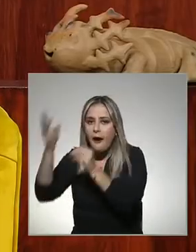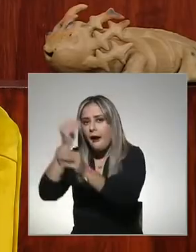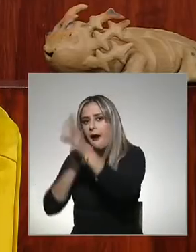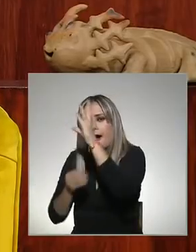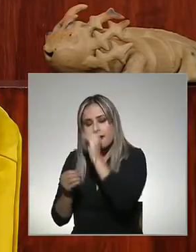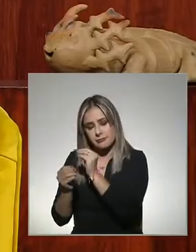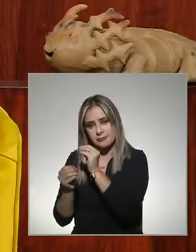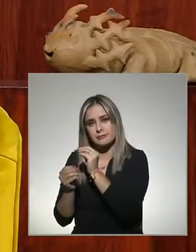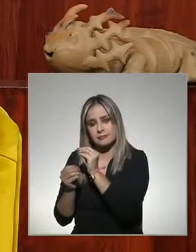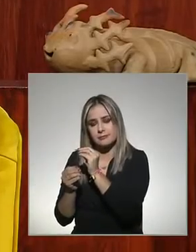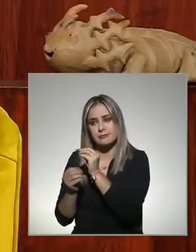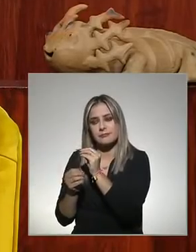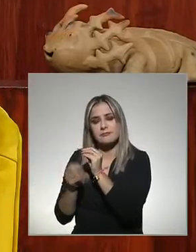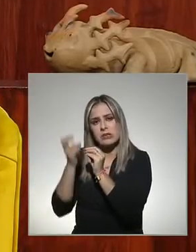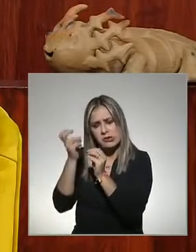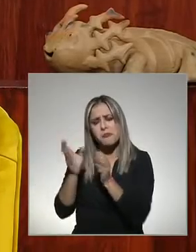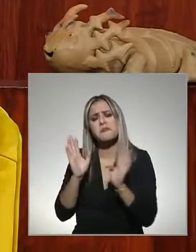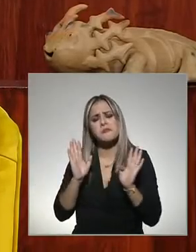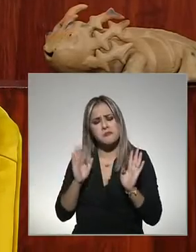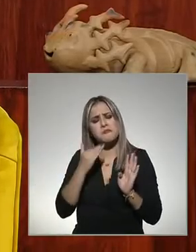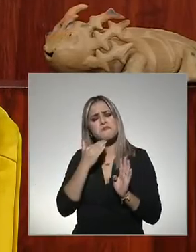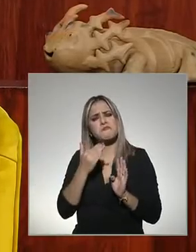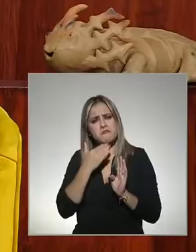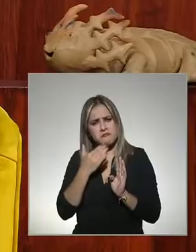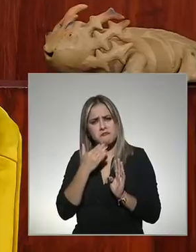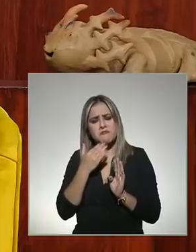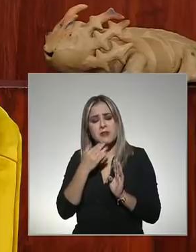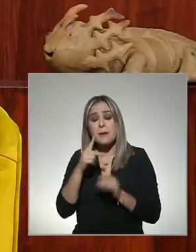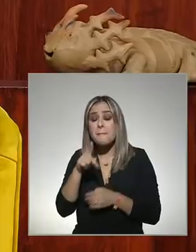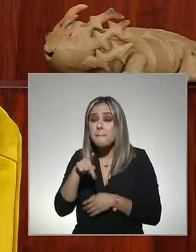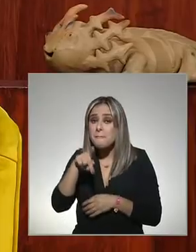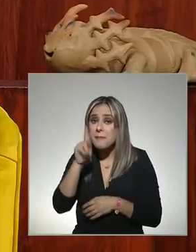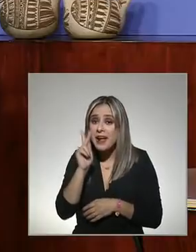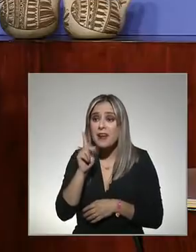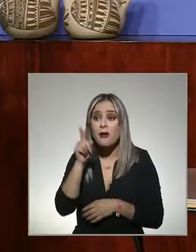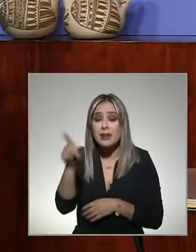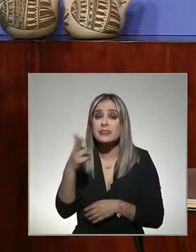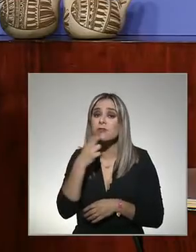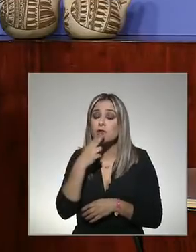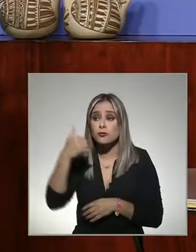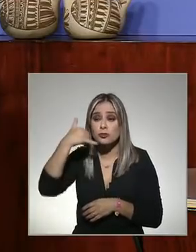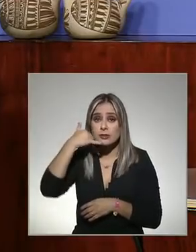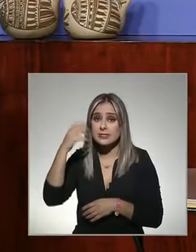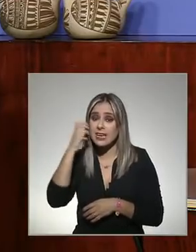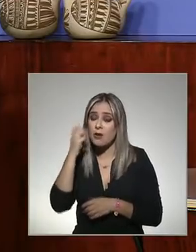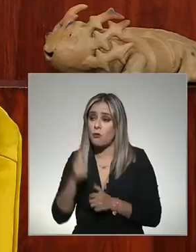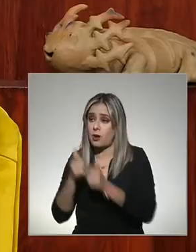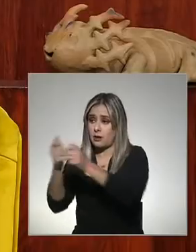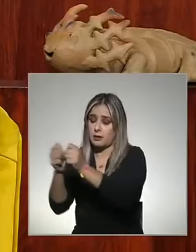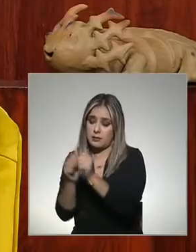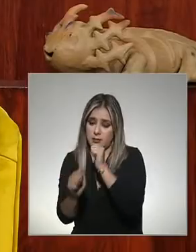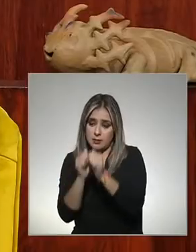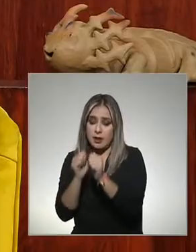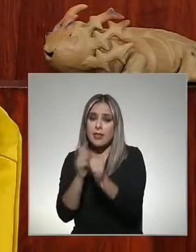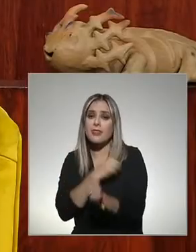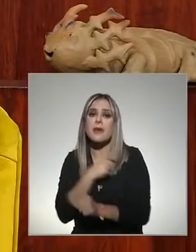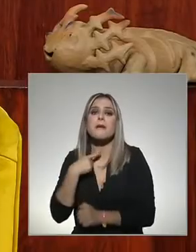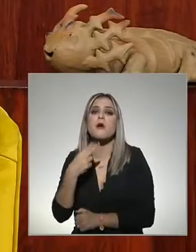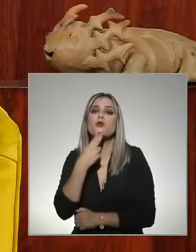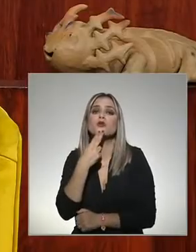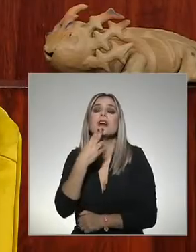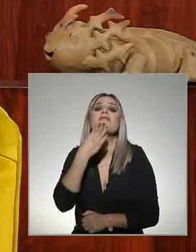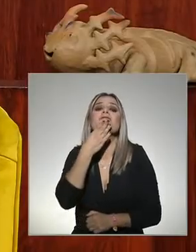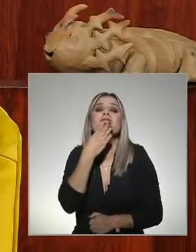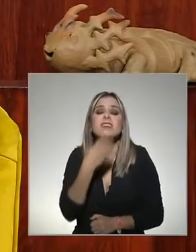que son situaciones que sí se pueden rescatar siempre y cuando ese uso del dispositivo móvil sea el adecuado, sea para